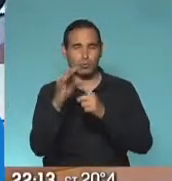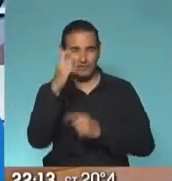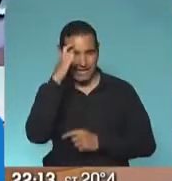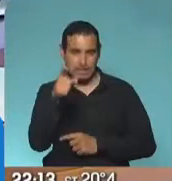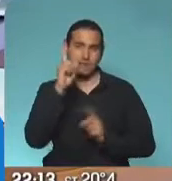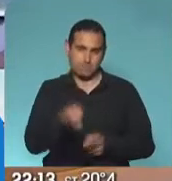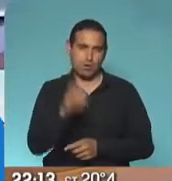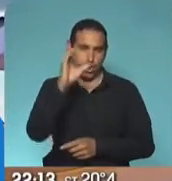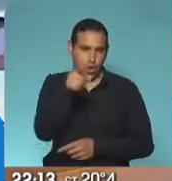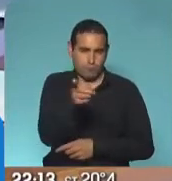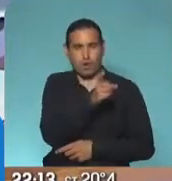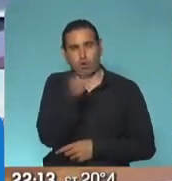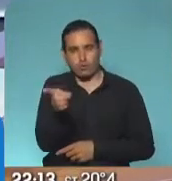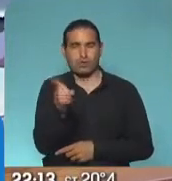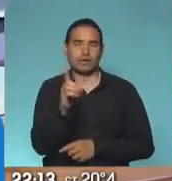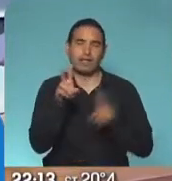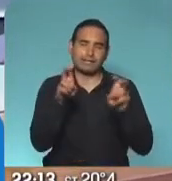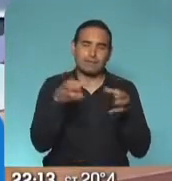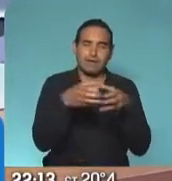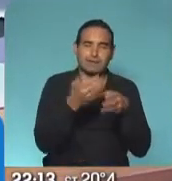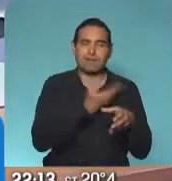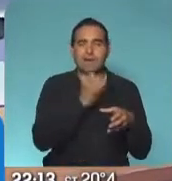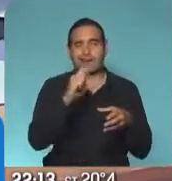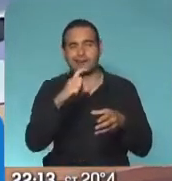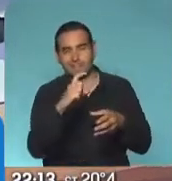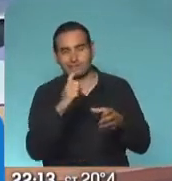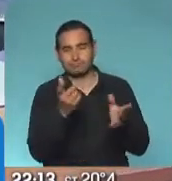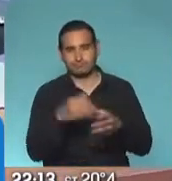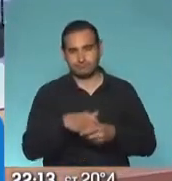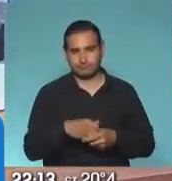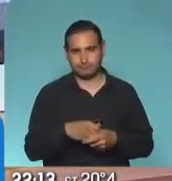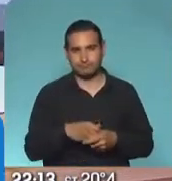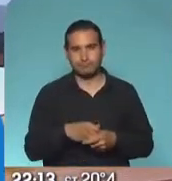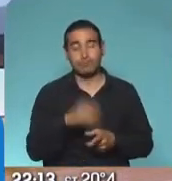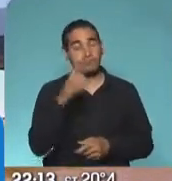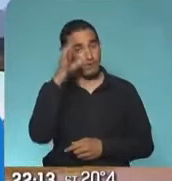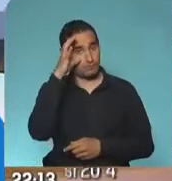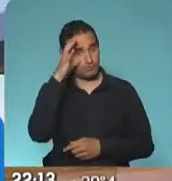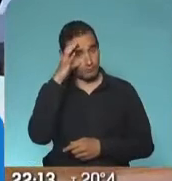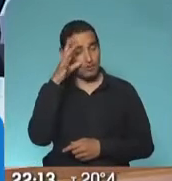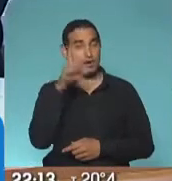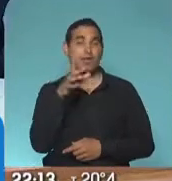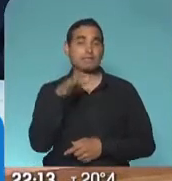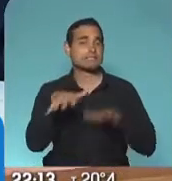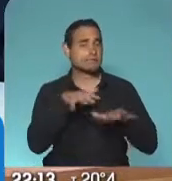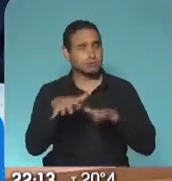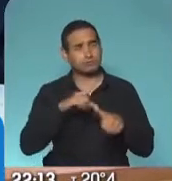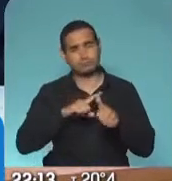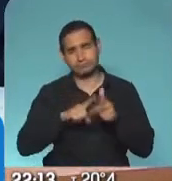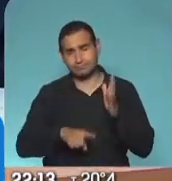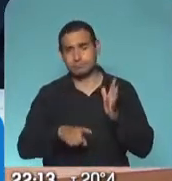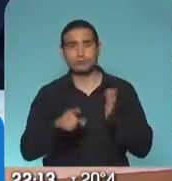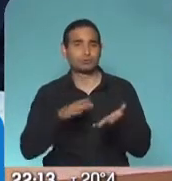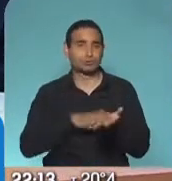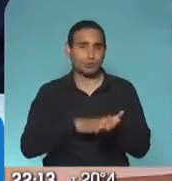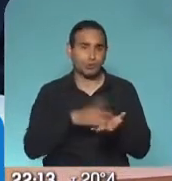Colombia con el tema de la FARC y demás y toda la implicancia. Recordemos que en muchas situaciones en lo que fueron